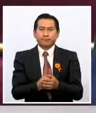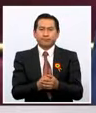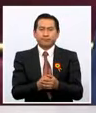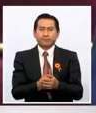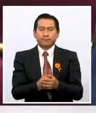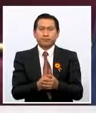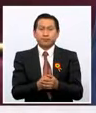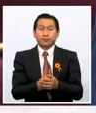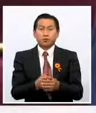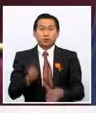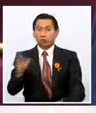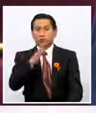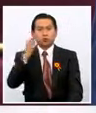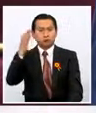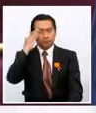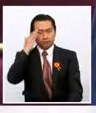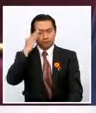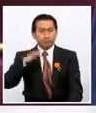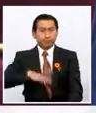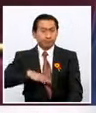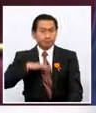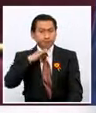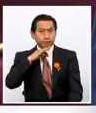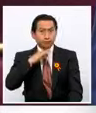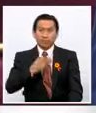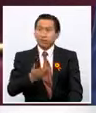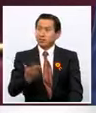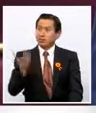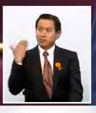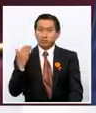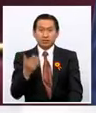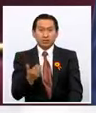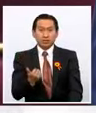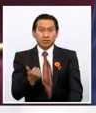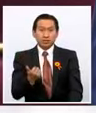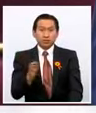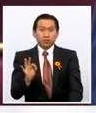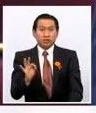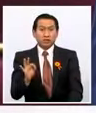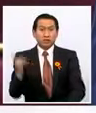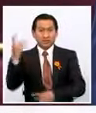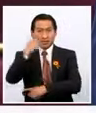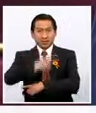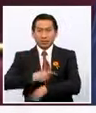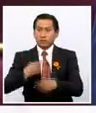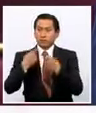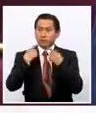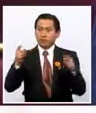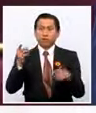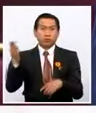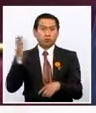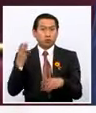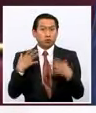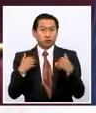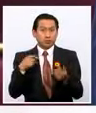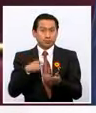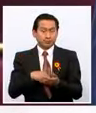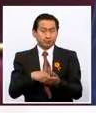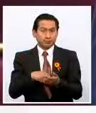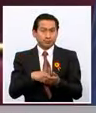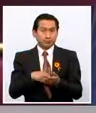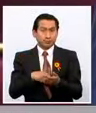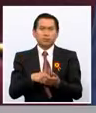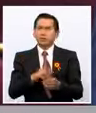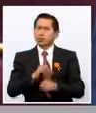como ya conocen hace 19 días hemos lanzado el bono salud y ya es